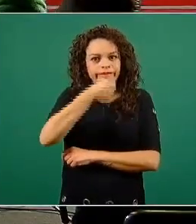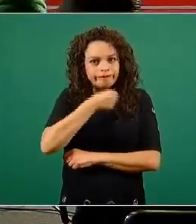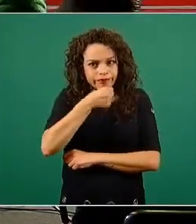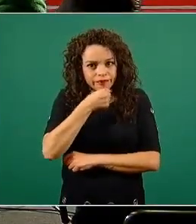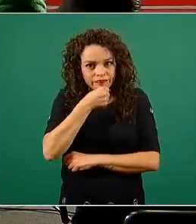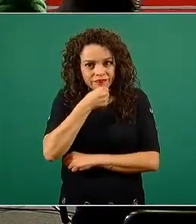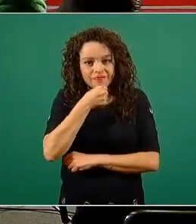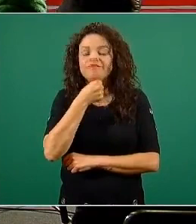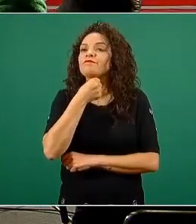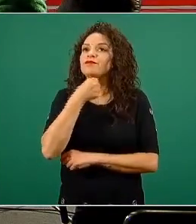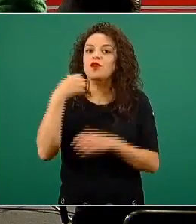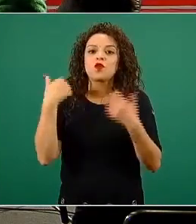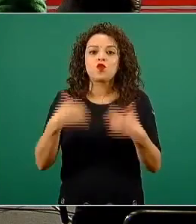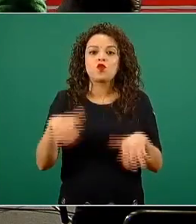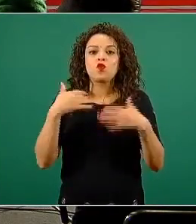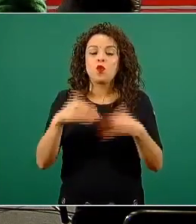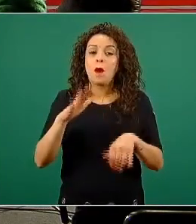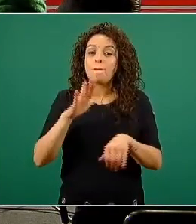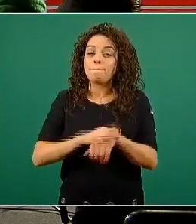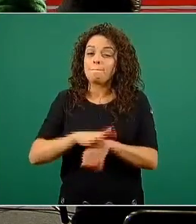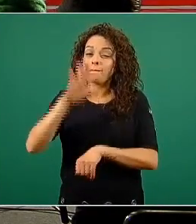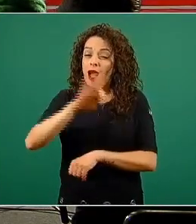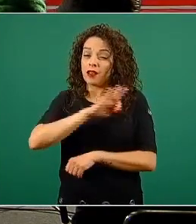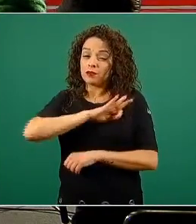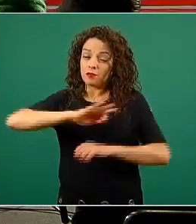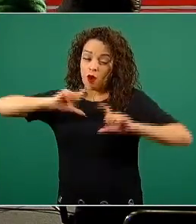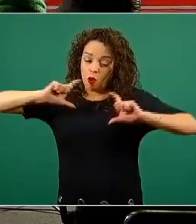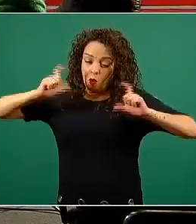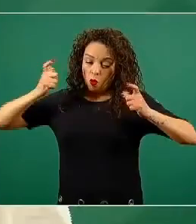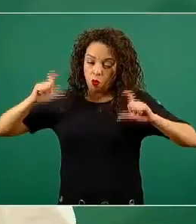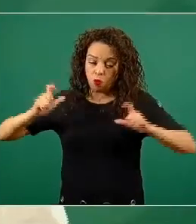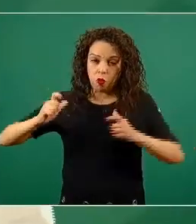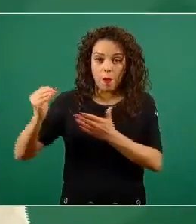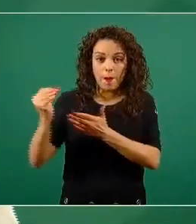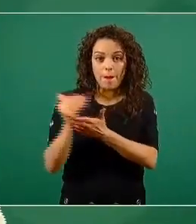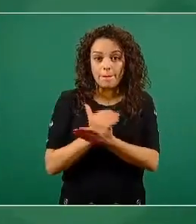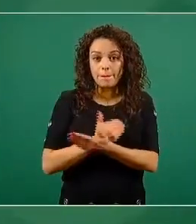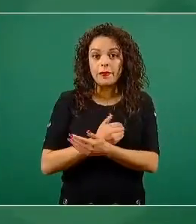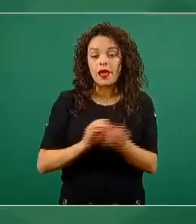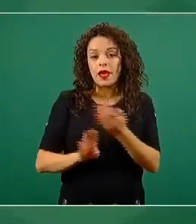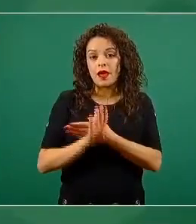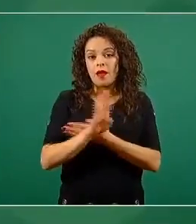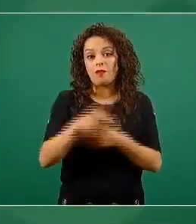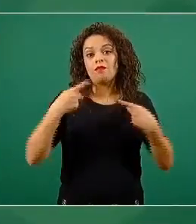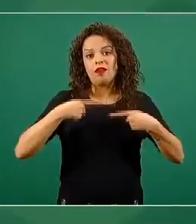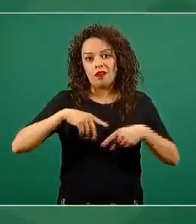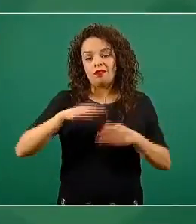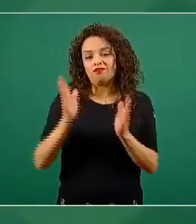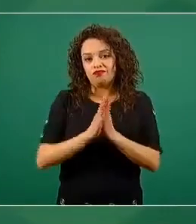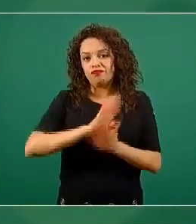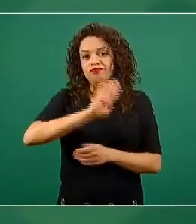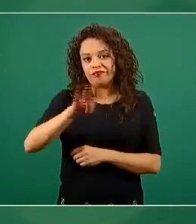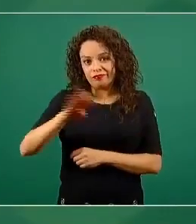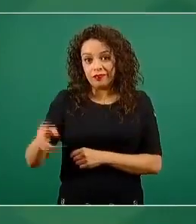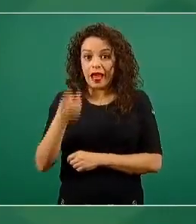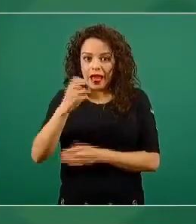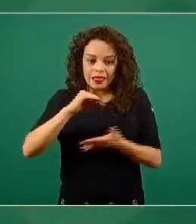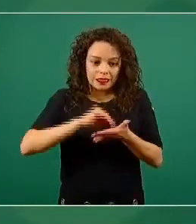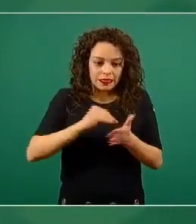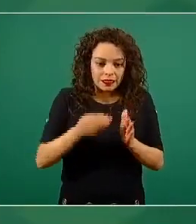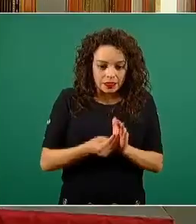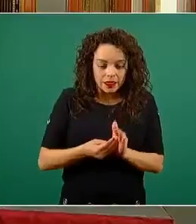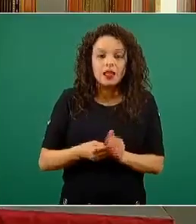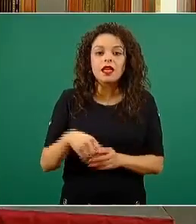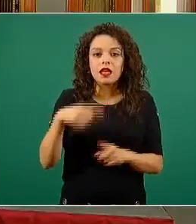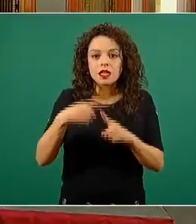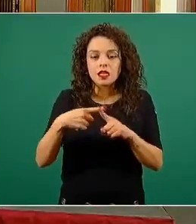reducir radicalmente la mortalidad y esa es la finalidad de la estrategia propuesta por el Grupo